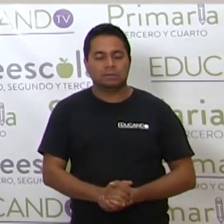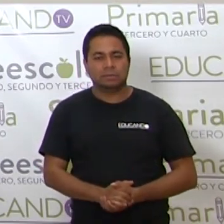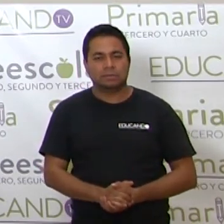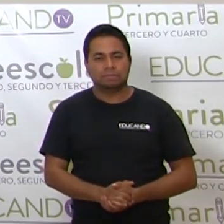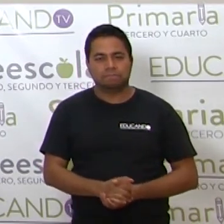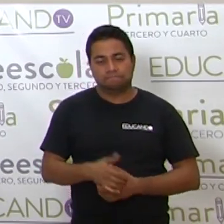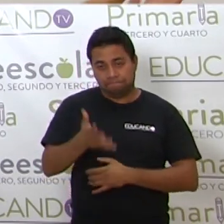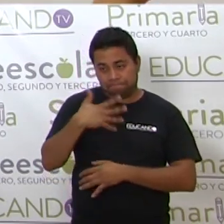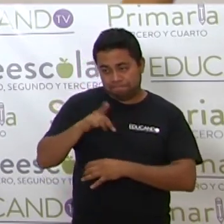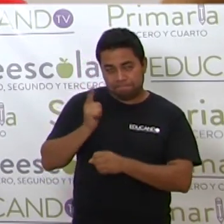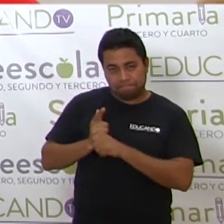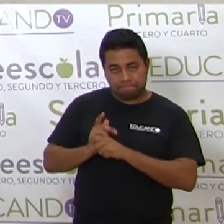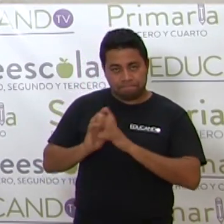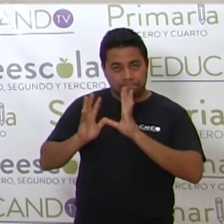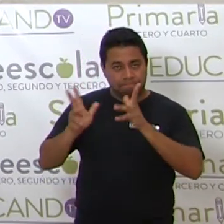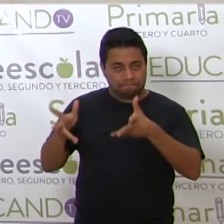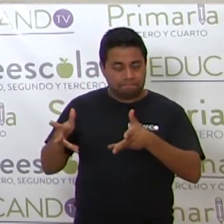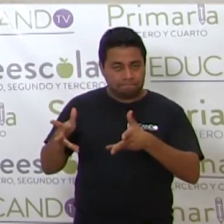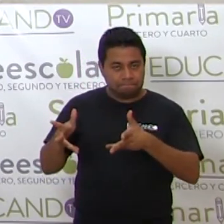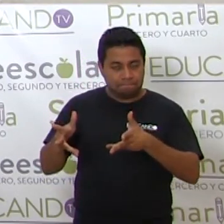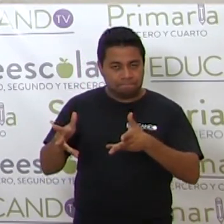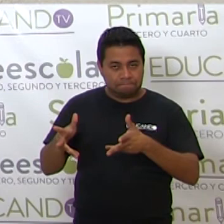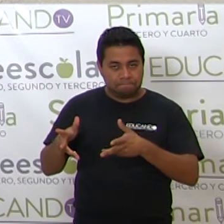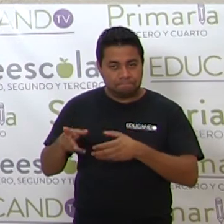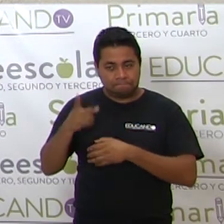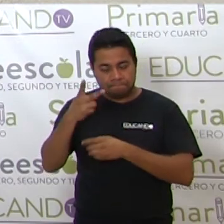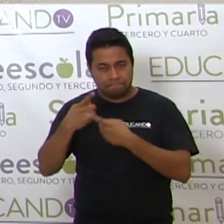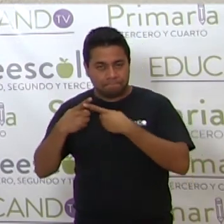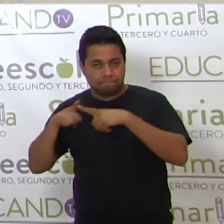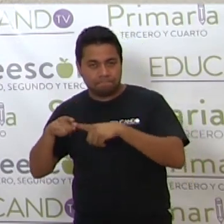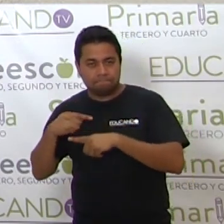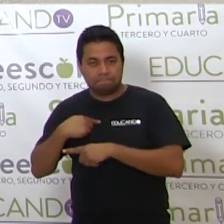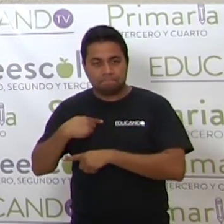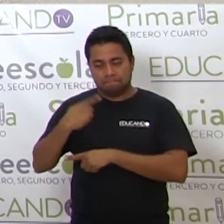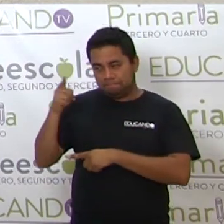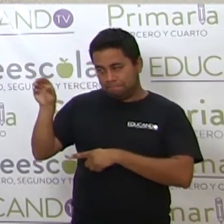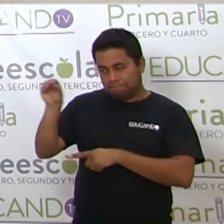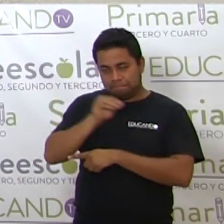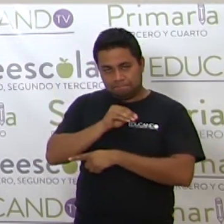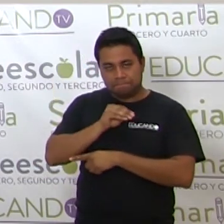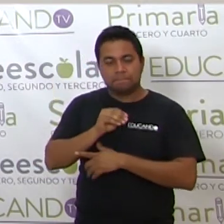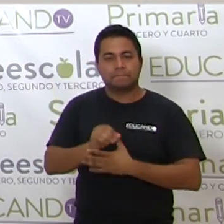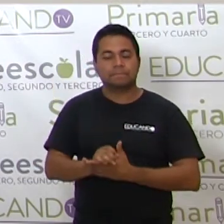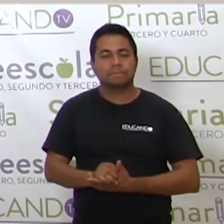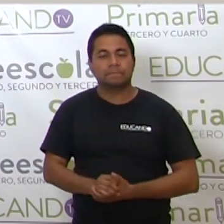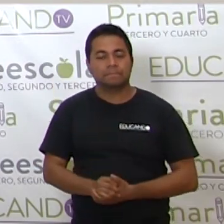la buscas te encontraste hay dos mira yo me quedo con esta